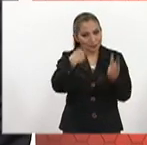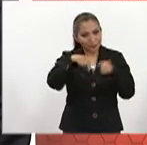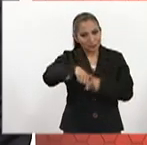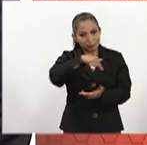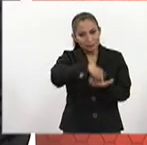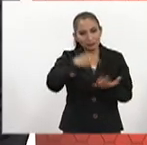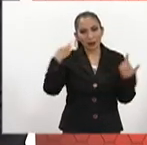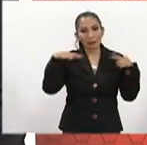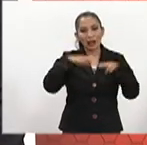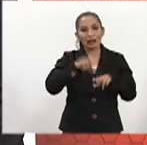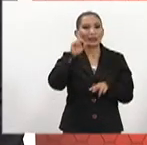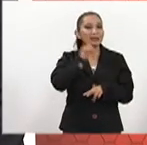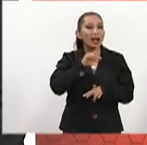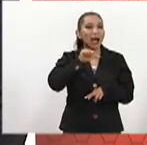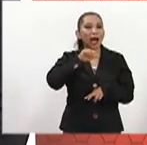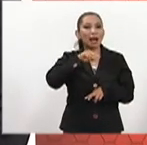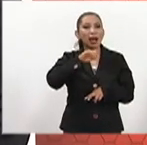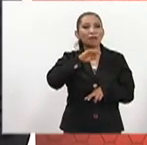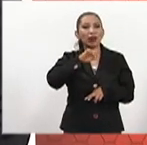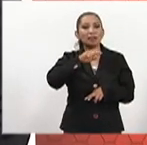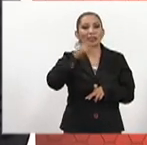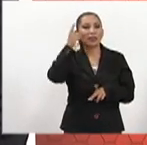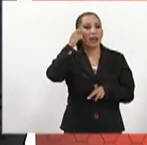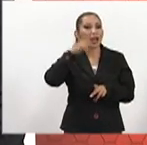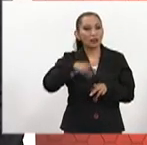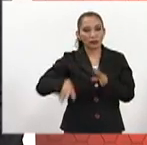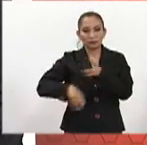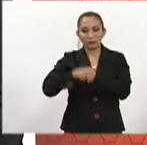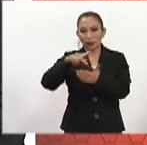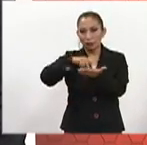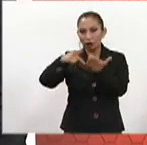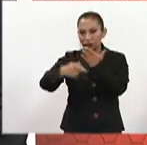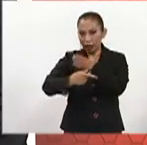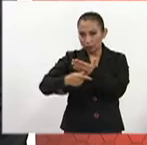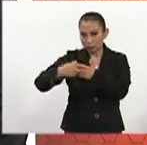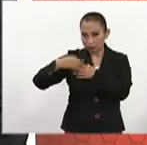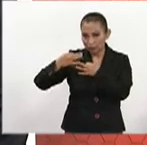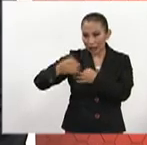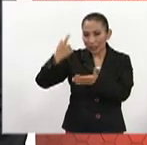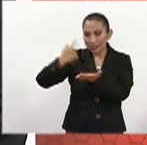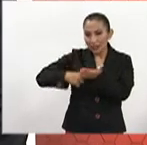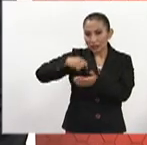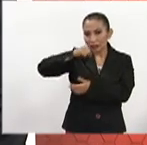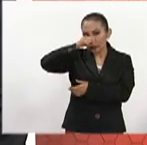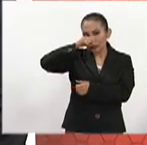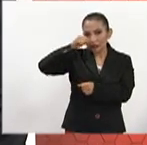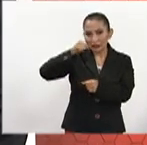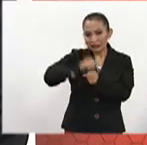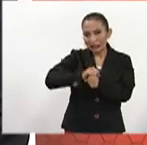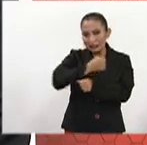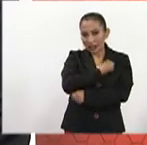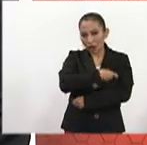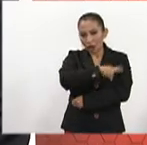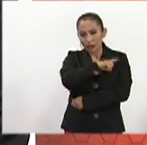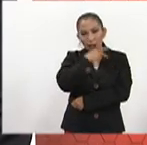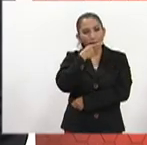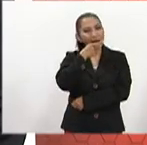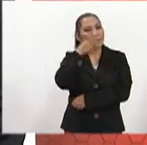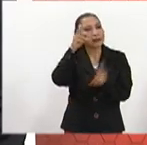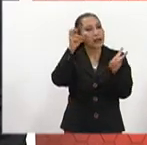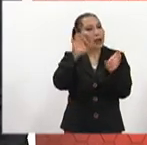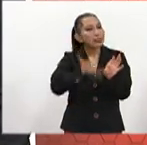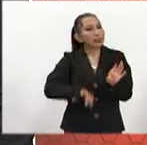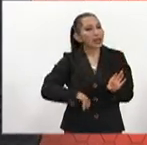el estudio la maestra Ana Francis Guzmán Ortiz. Ella es directora general adjunta de proyectos estratégicos en la Secretaría de Salud. Vamos a hablar de un tema pues